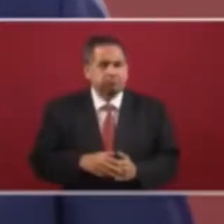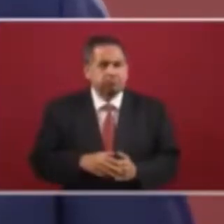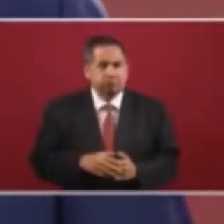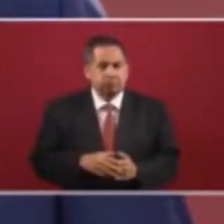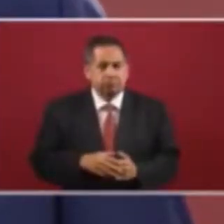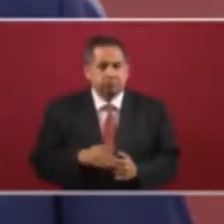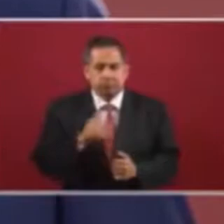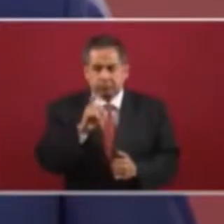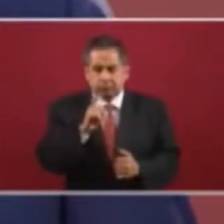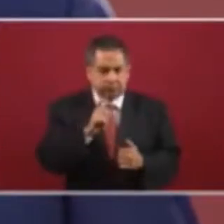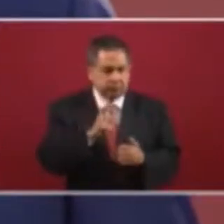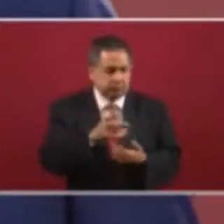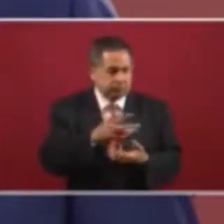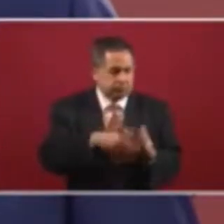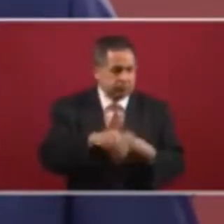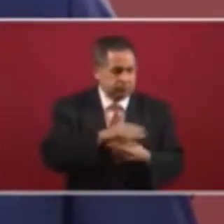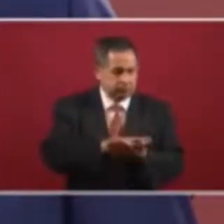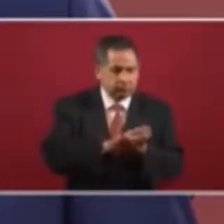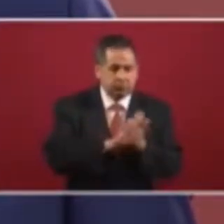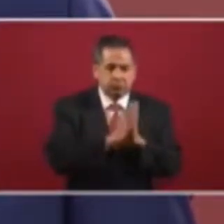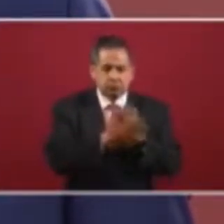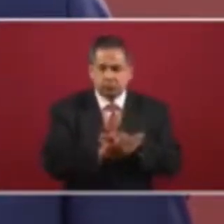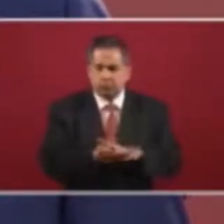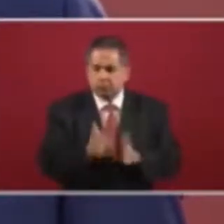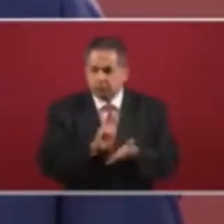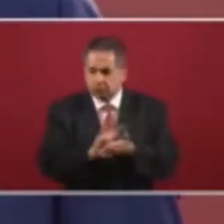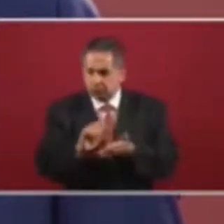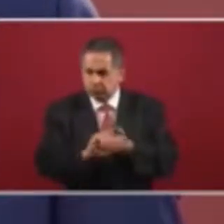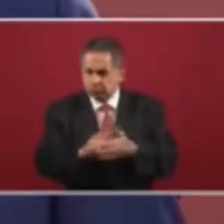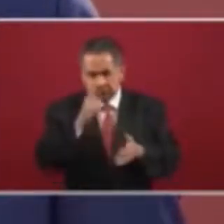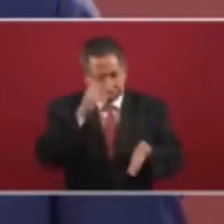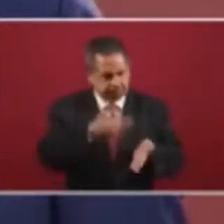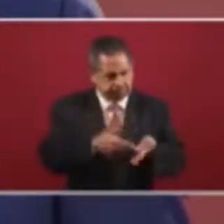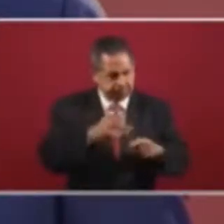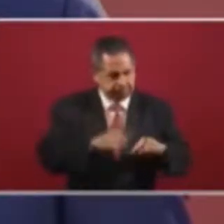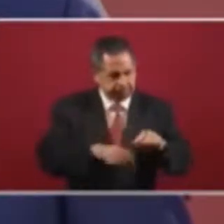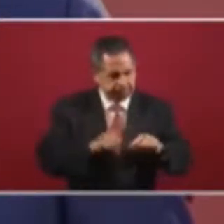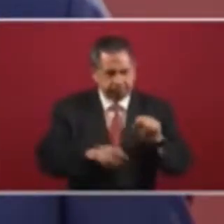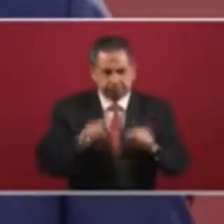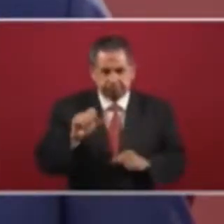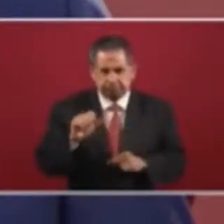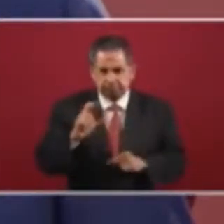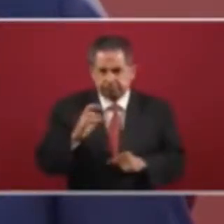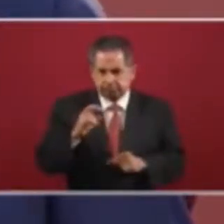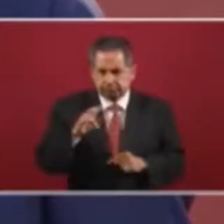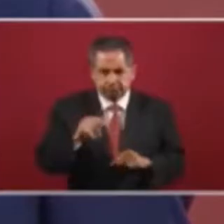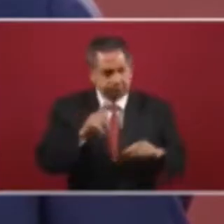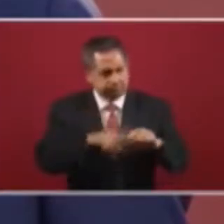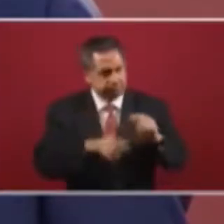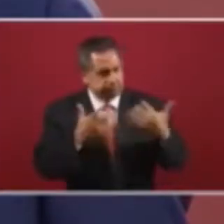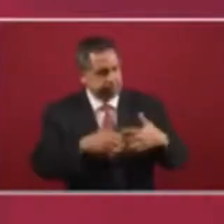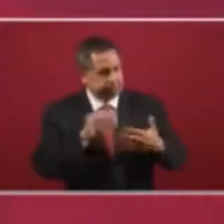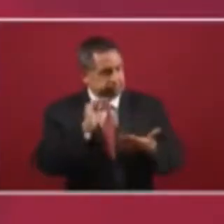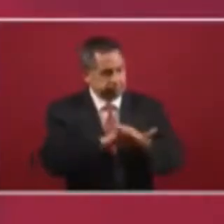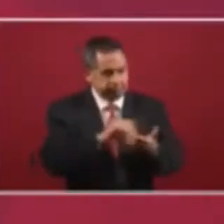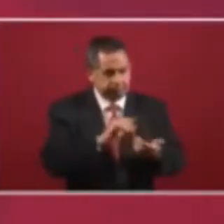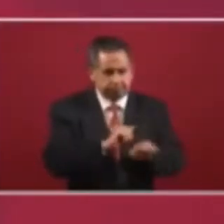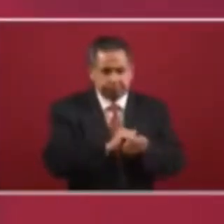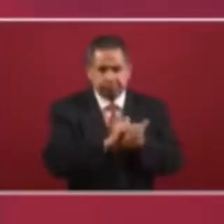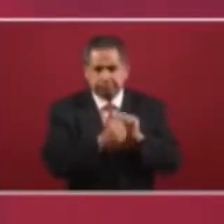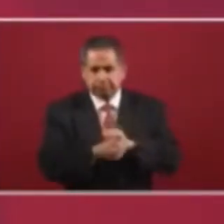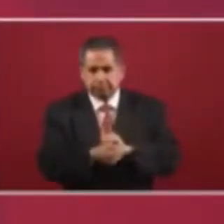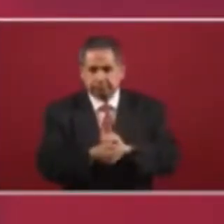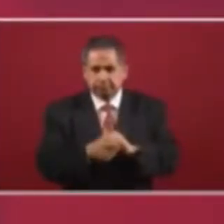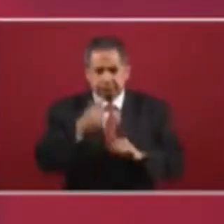mandatarios estatales se integraron en alianza opositora que en primera instancia criticó las medidas para atender la emergencia sanitaria